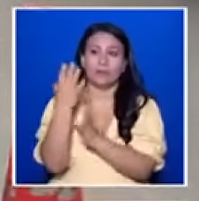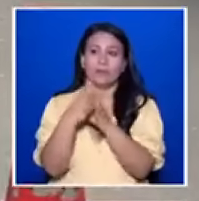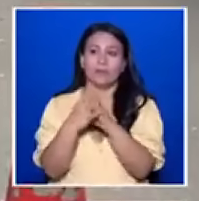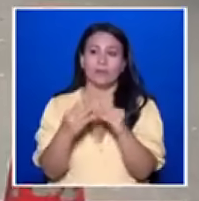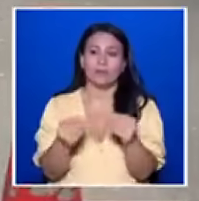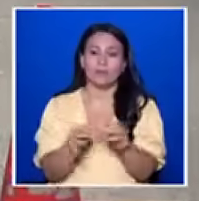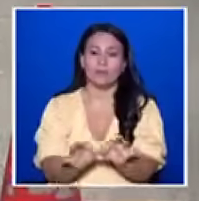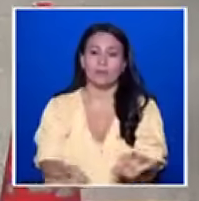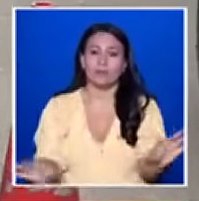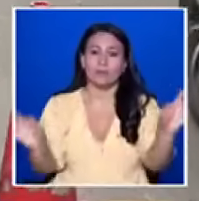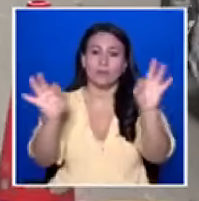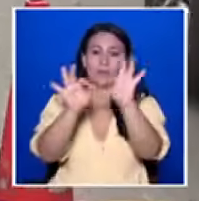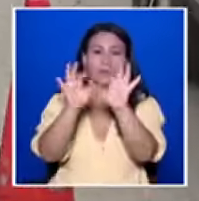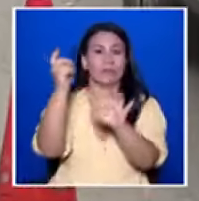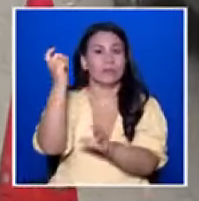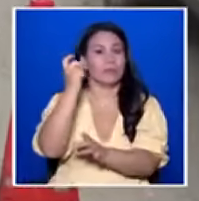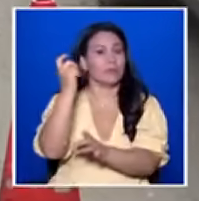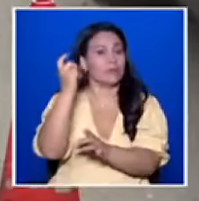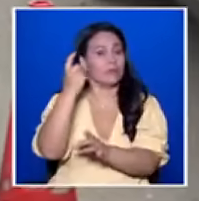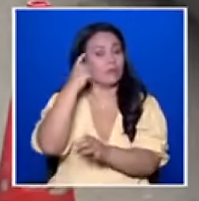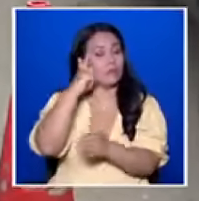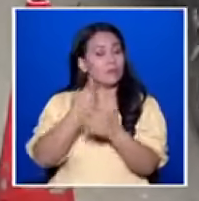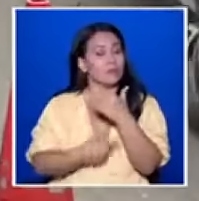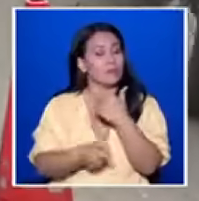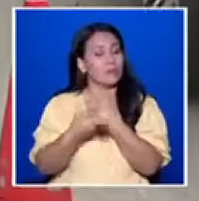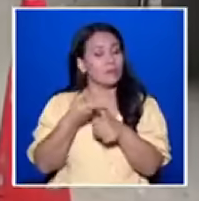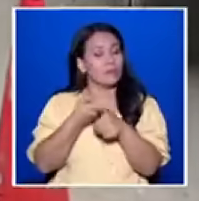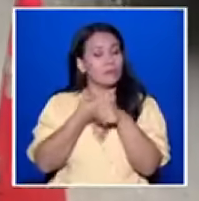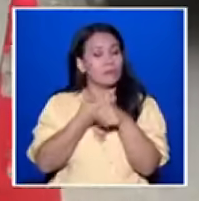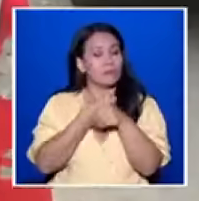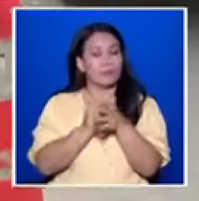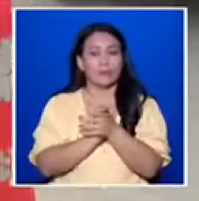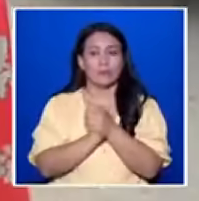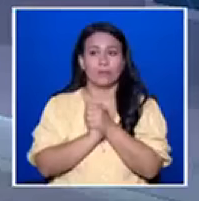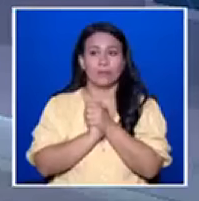son sumamente necesarios y urgentes.